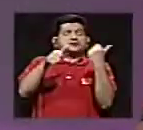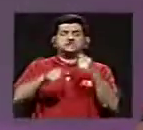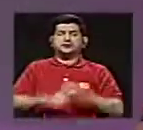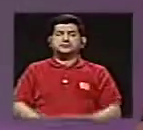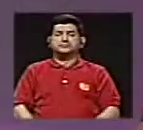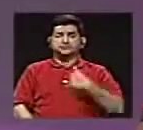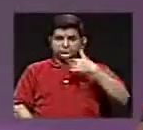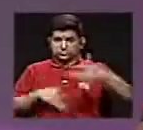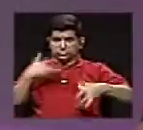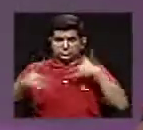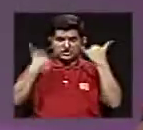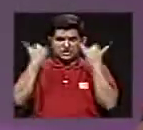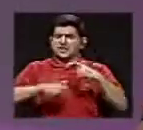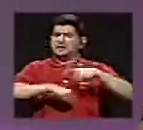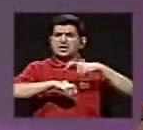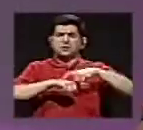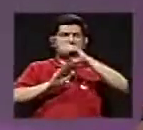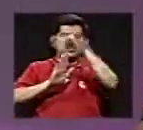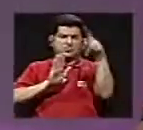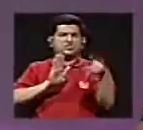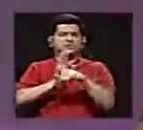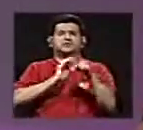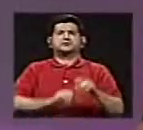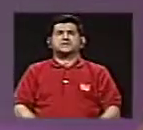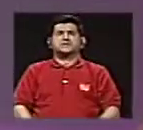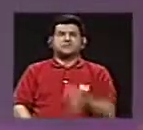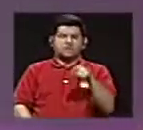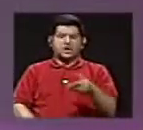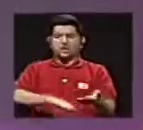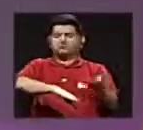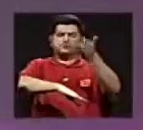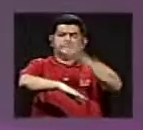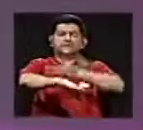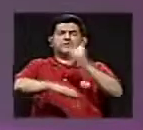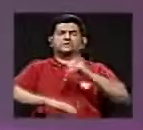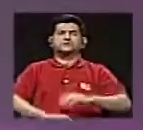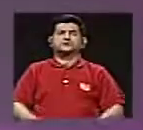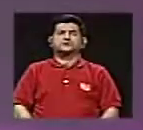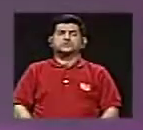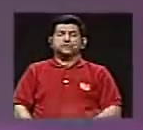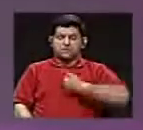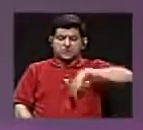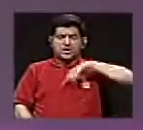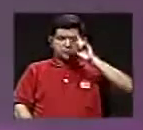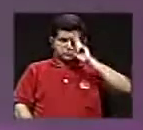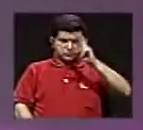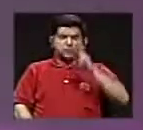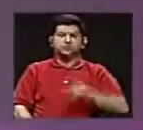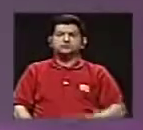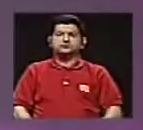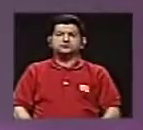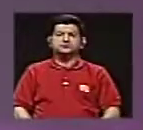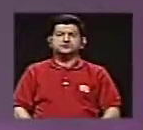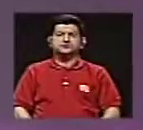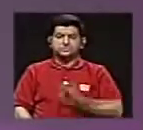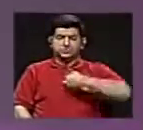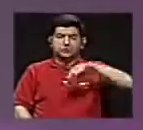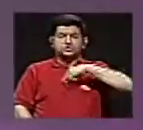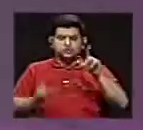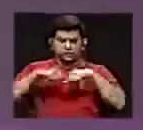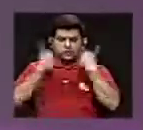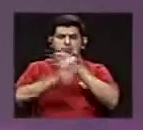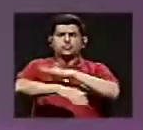Y yo siento que ya es hora que la Constitución de un paso adelante y nos reconozca, porque somos una